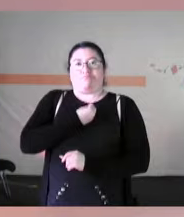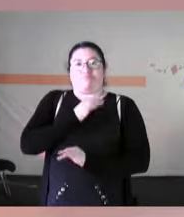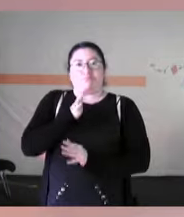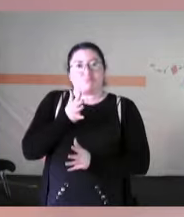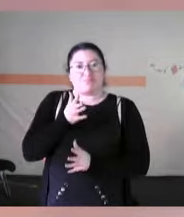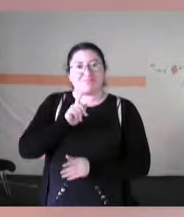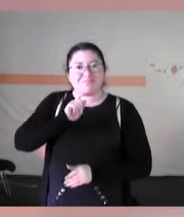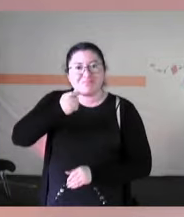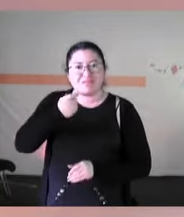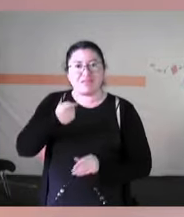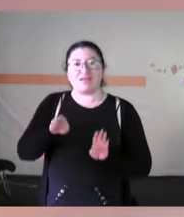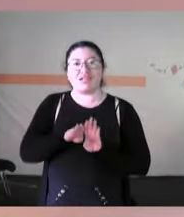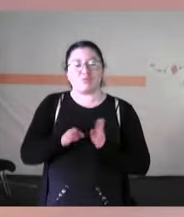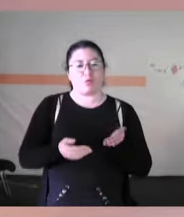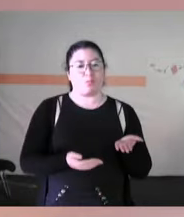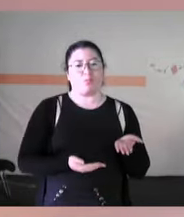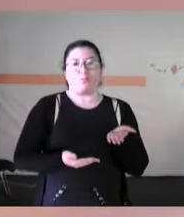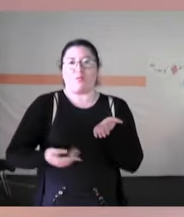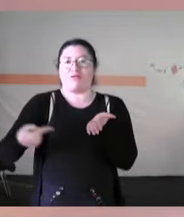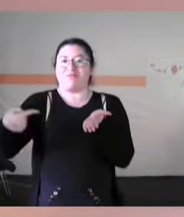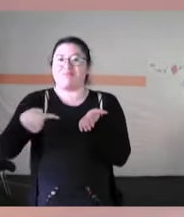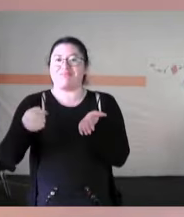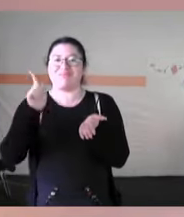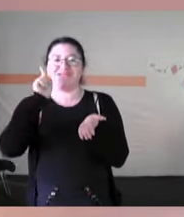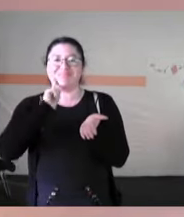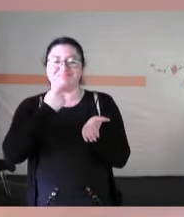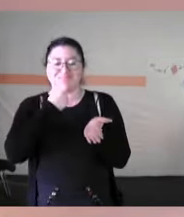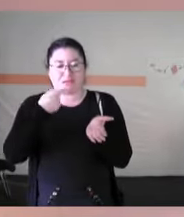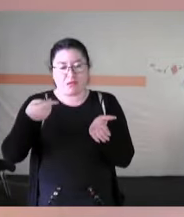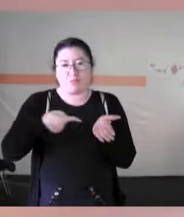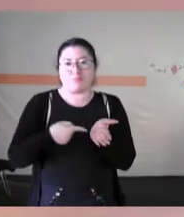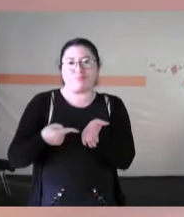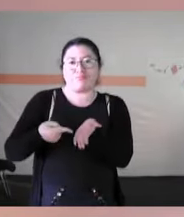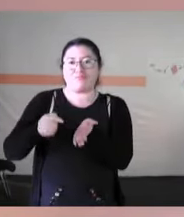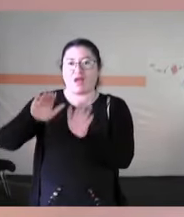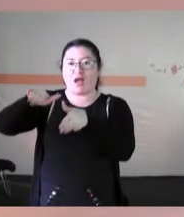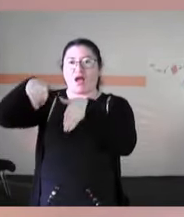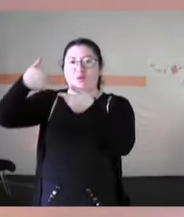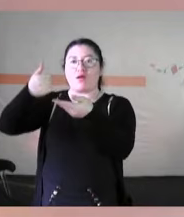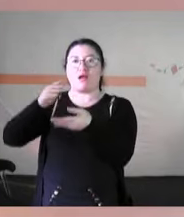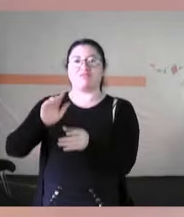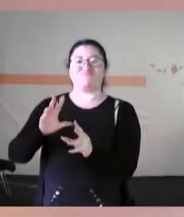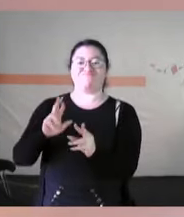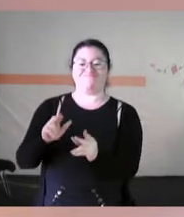poner en bandeja a esa niña para que el mundo la destruya.